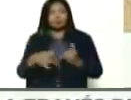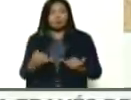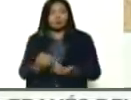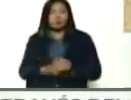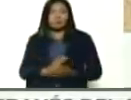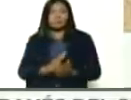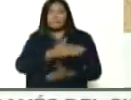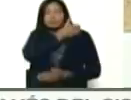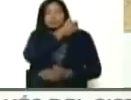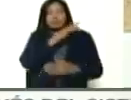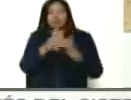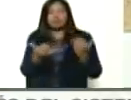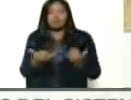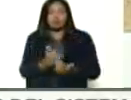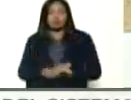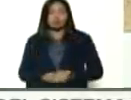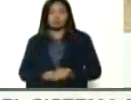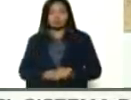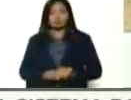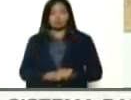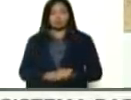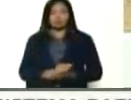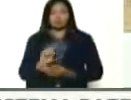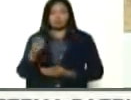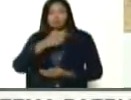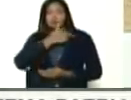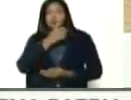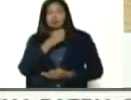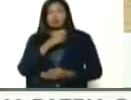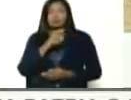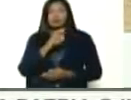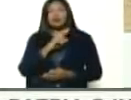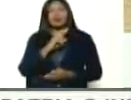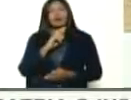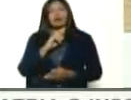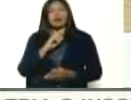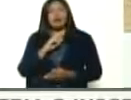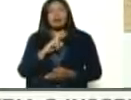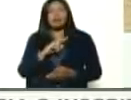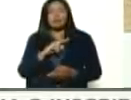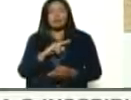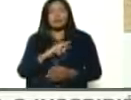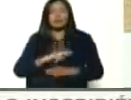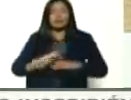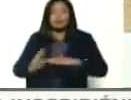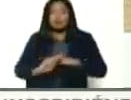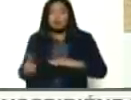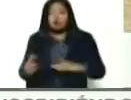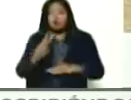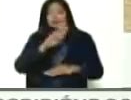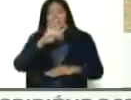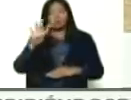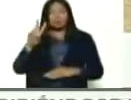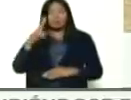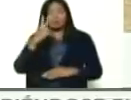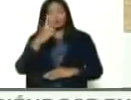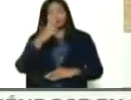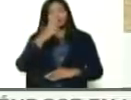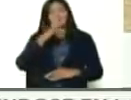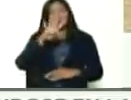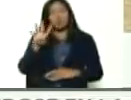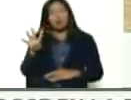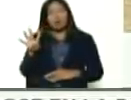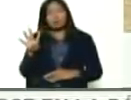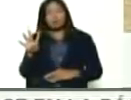autoridades del país o los principales autoridades regionales develaron este monolito en los 24 principales jardines